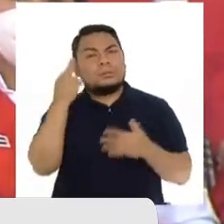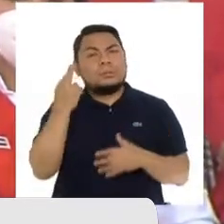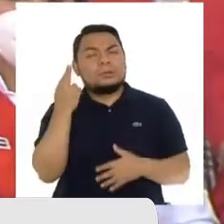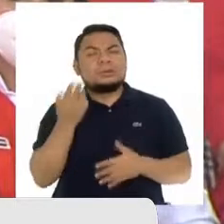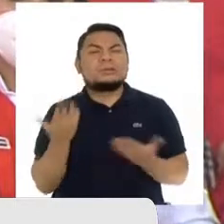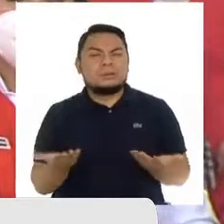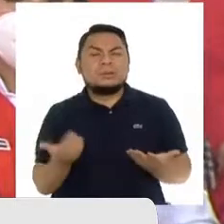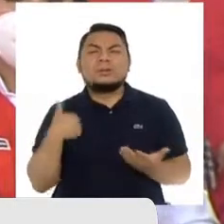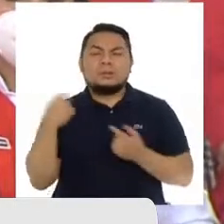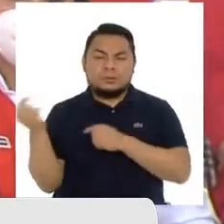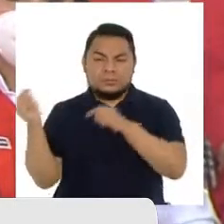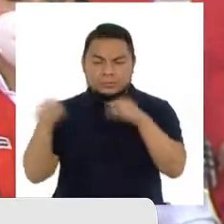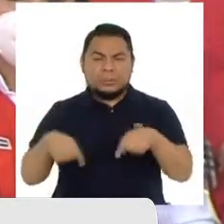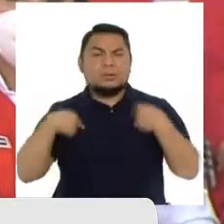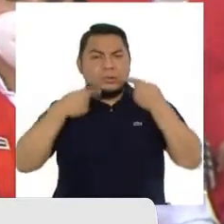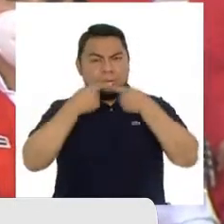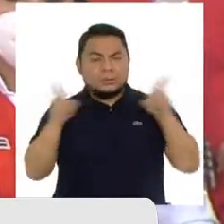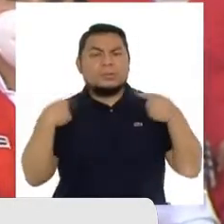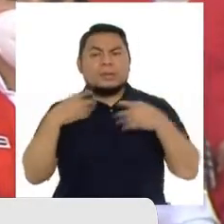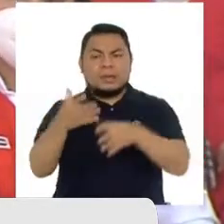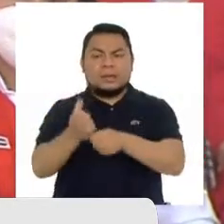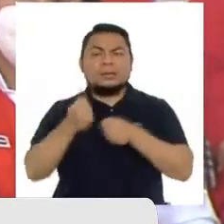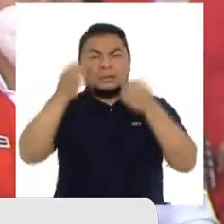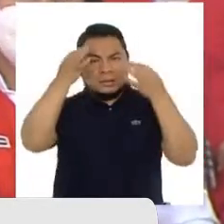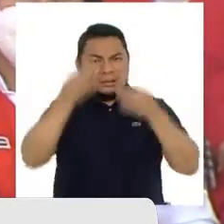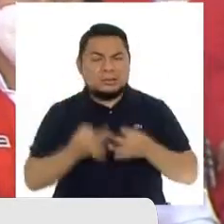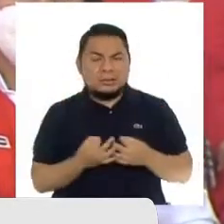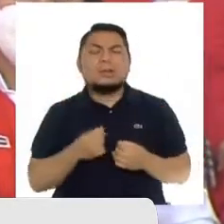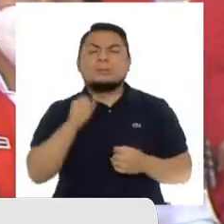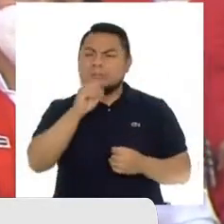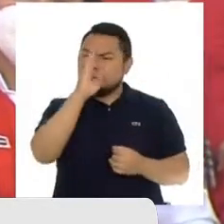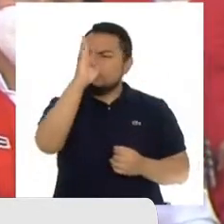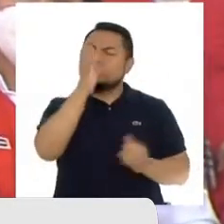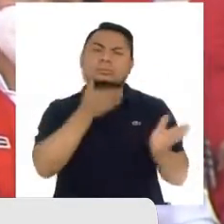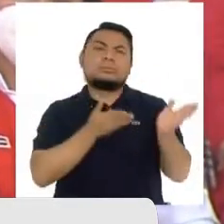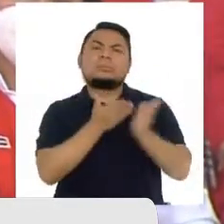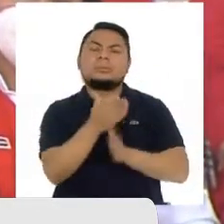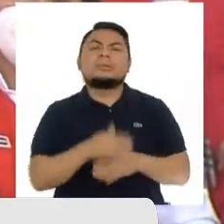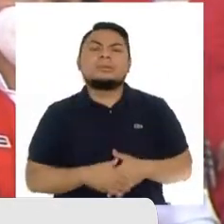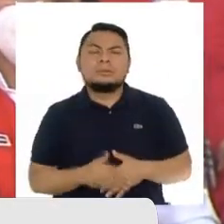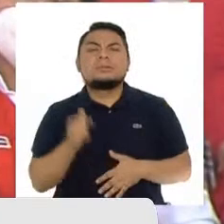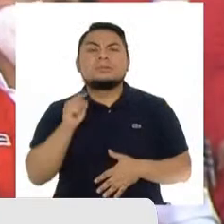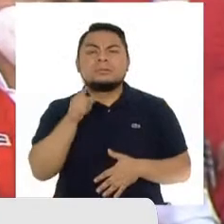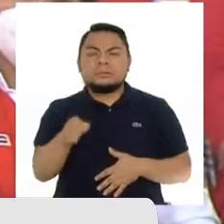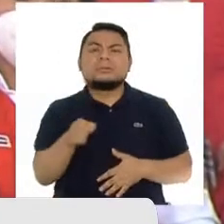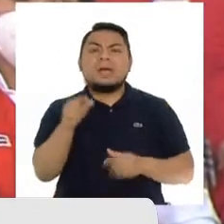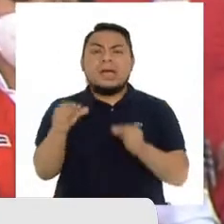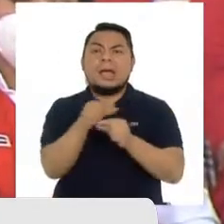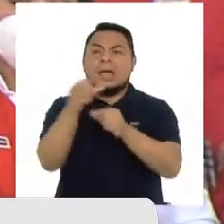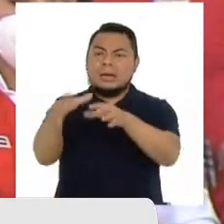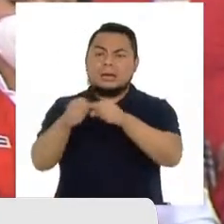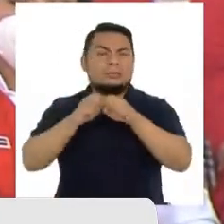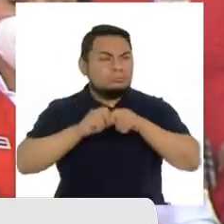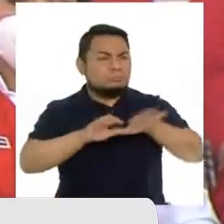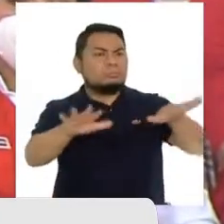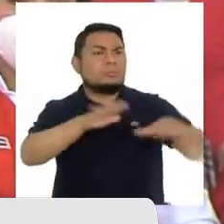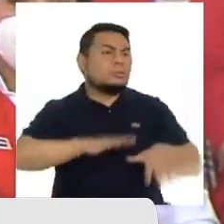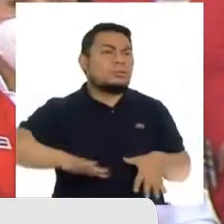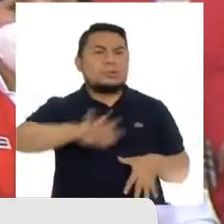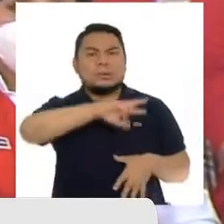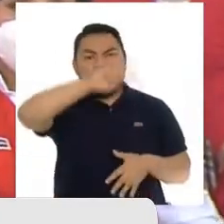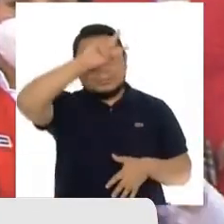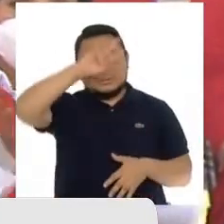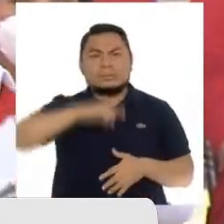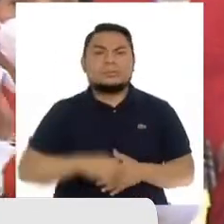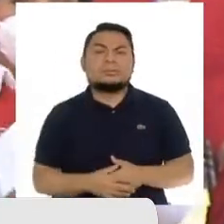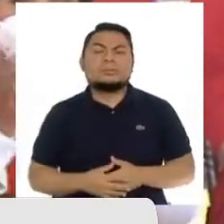vengo a anunciar que tomado la decisión firme y decisiva de masificar gas en todo el perú